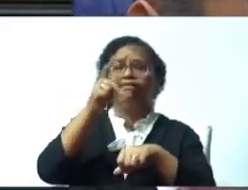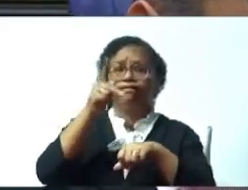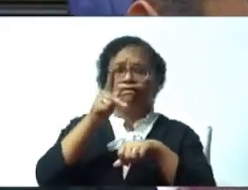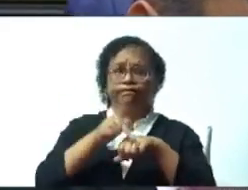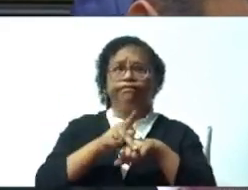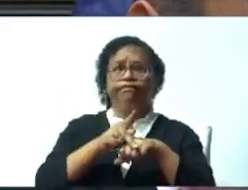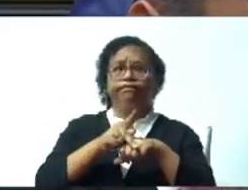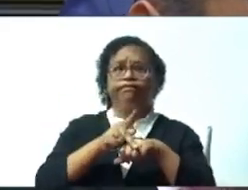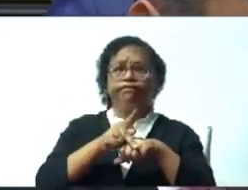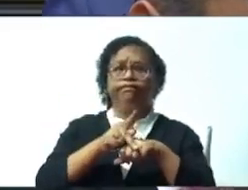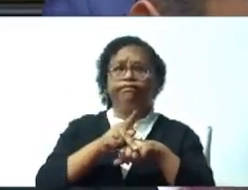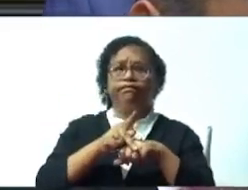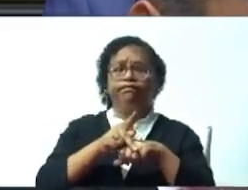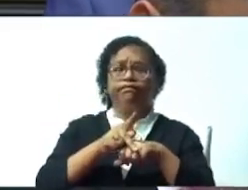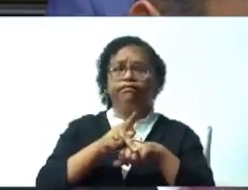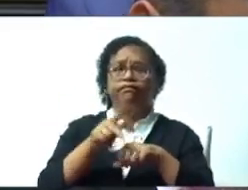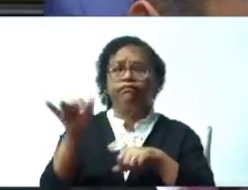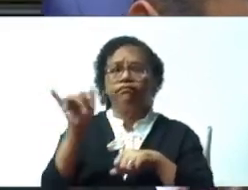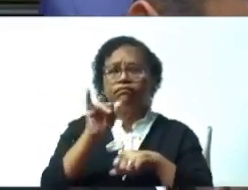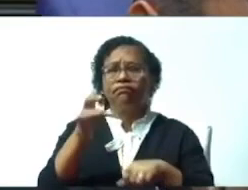es la educación.